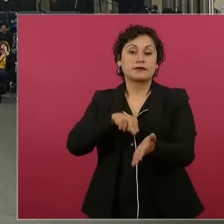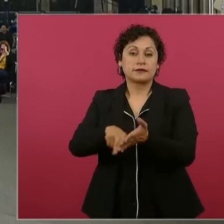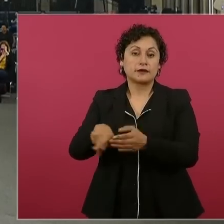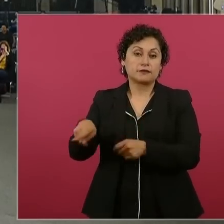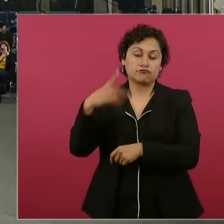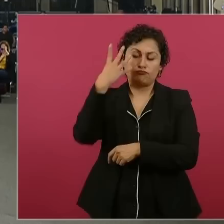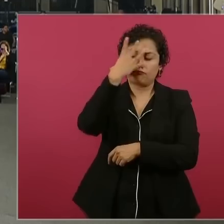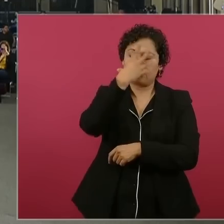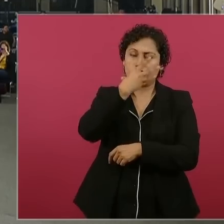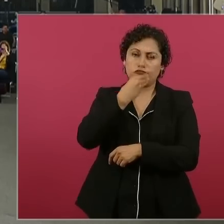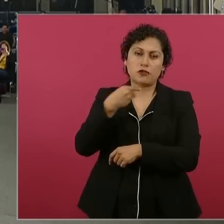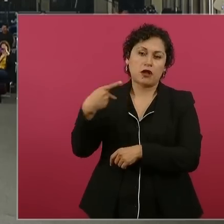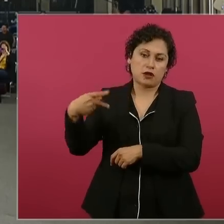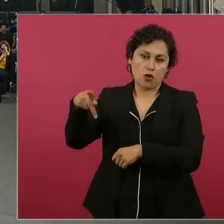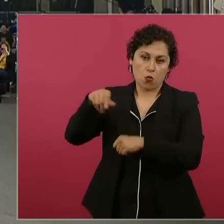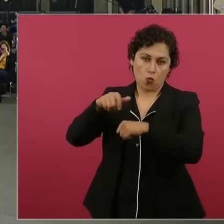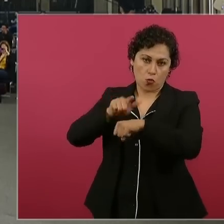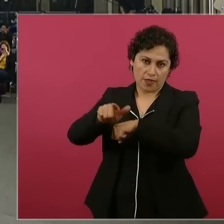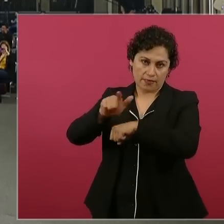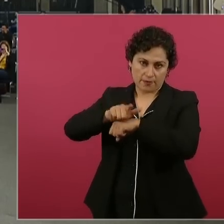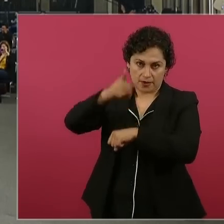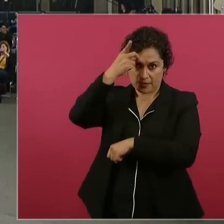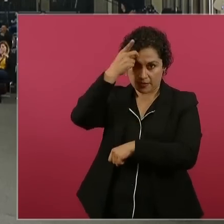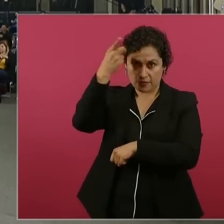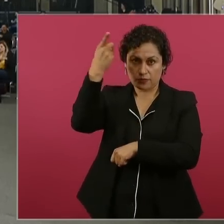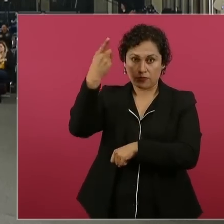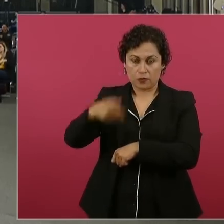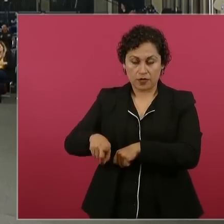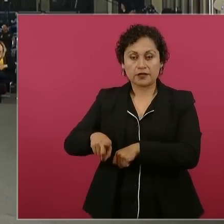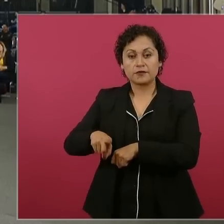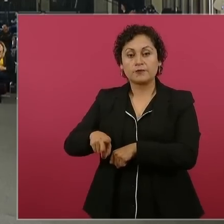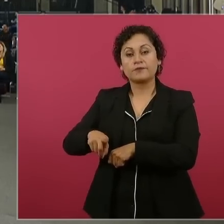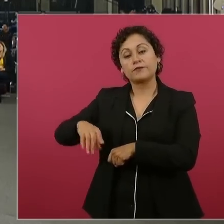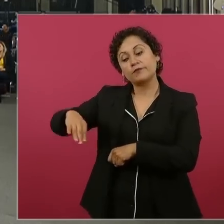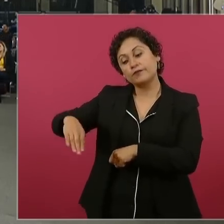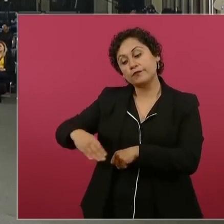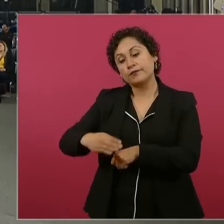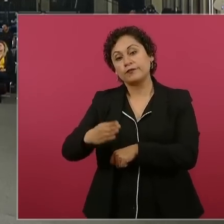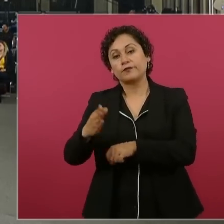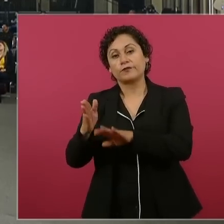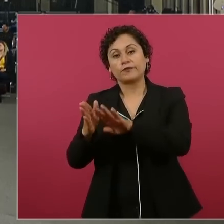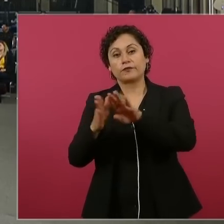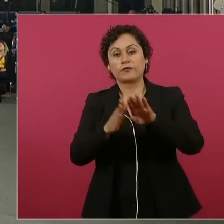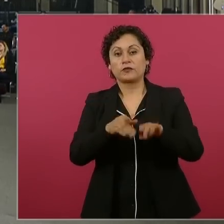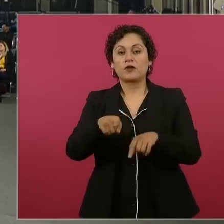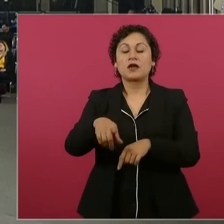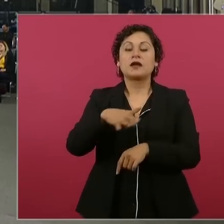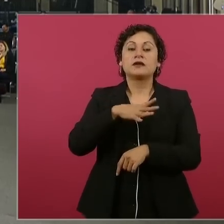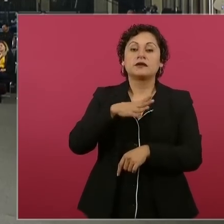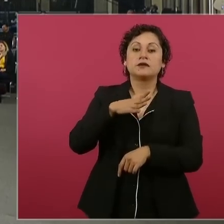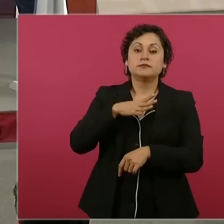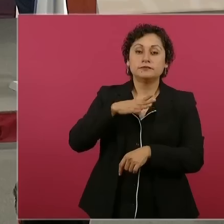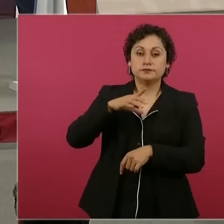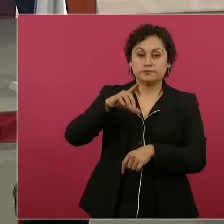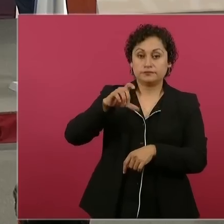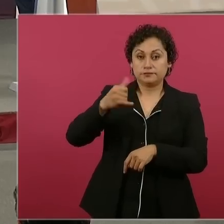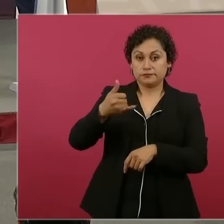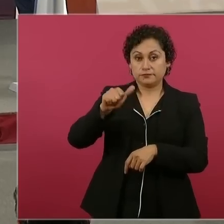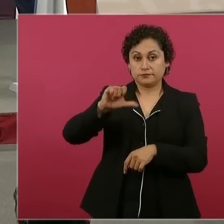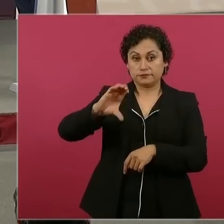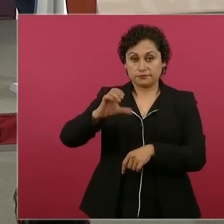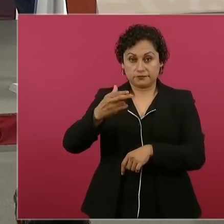Guatemala. Más arriba, del lado mexicano, está Yaxchilán, que es